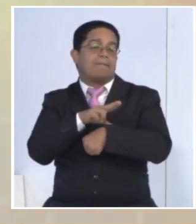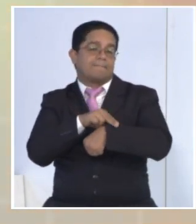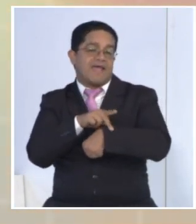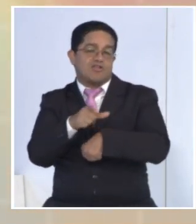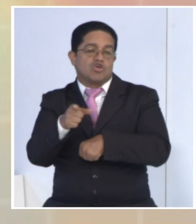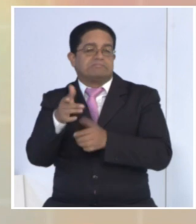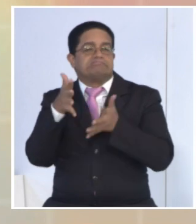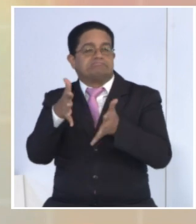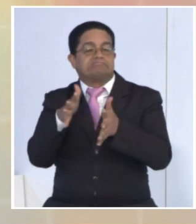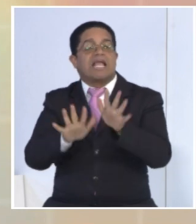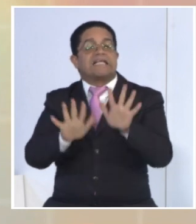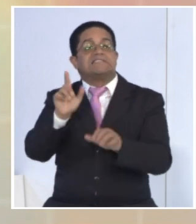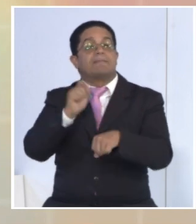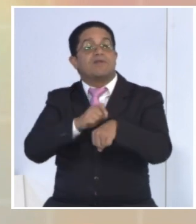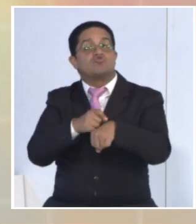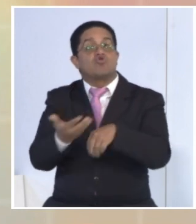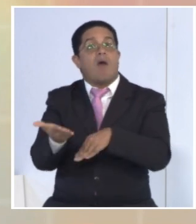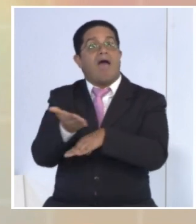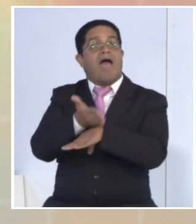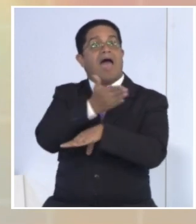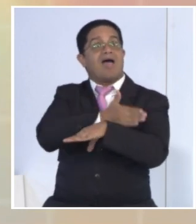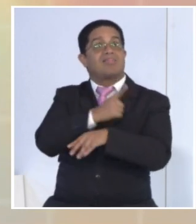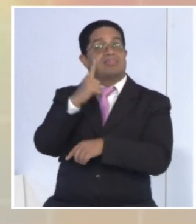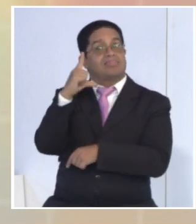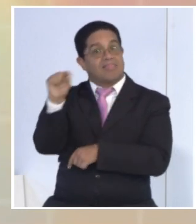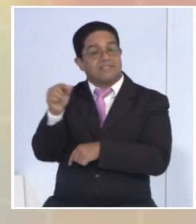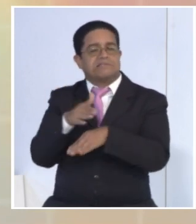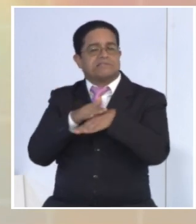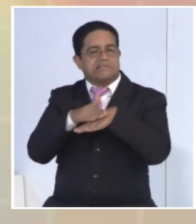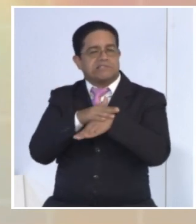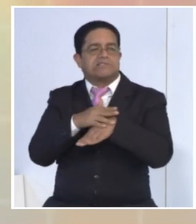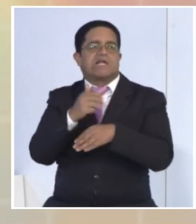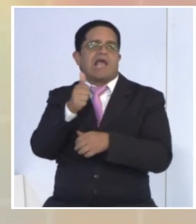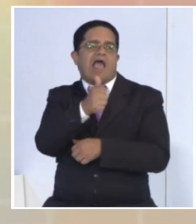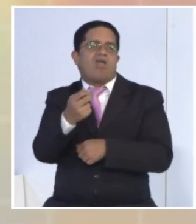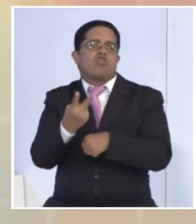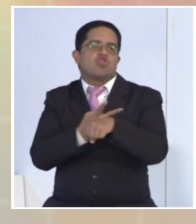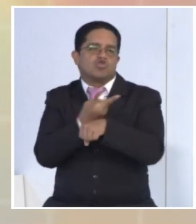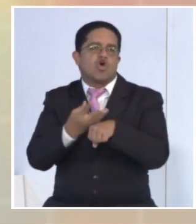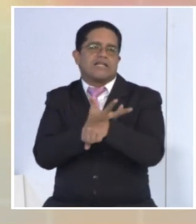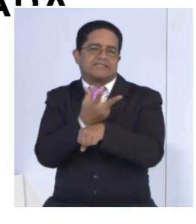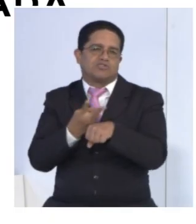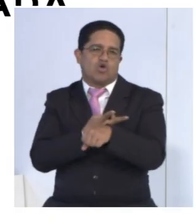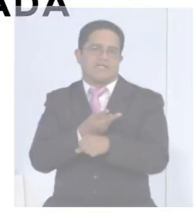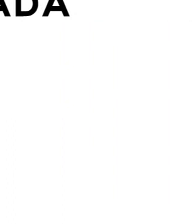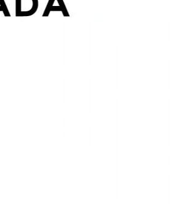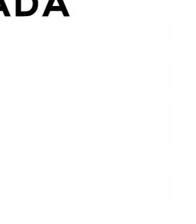15 minutos antes de salir de casa y reaplicarlo cada 2 o 3 horas.